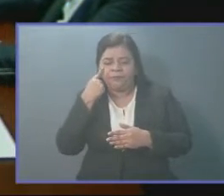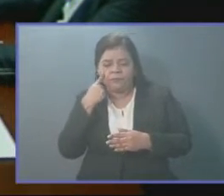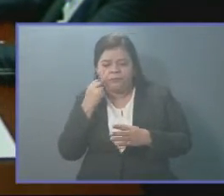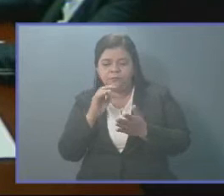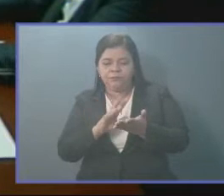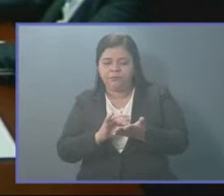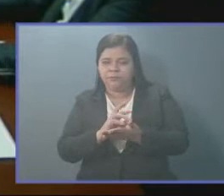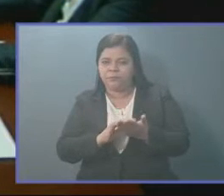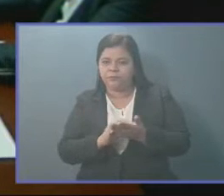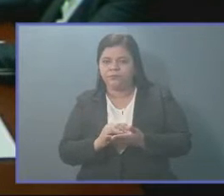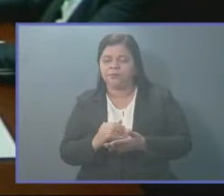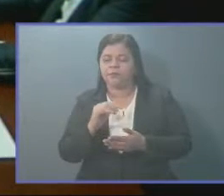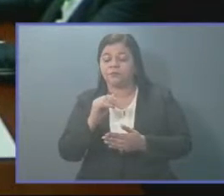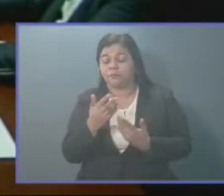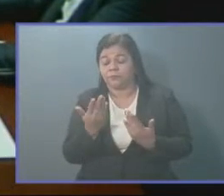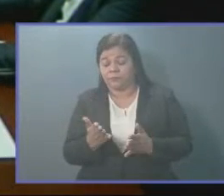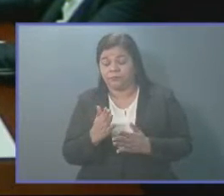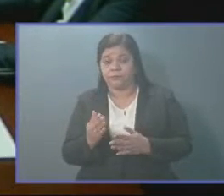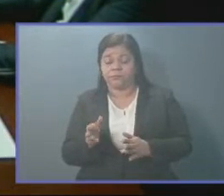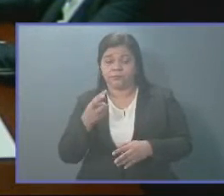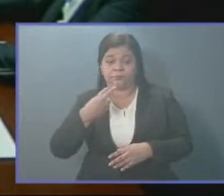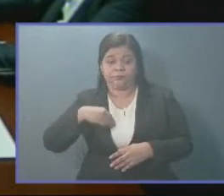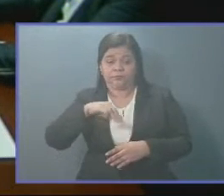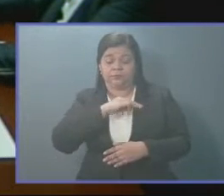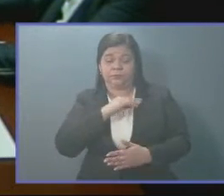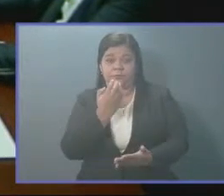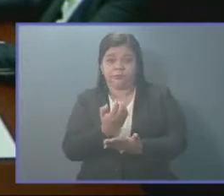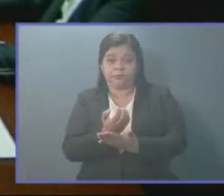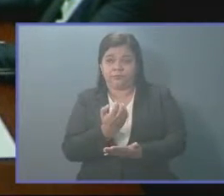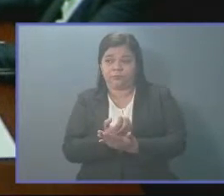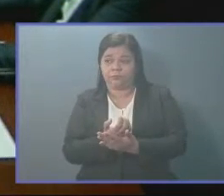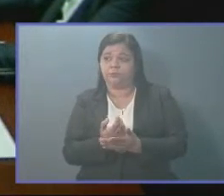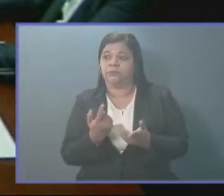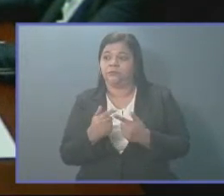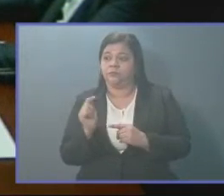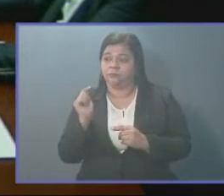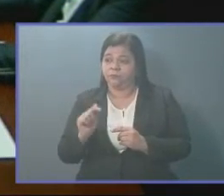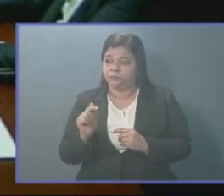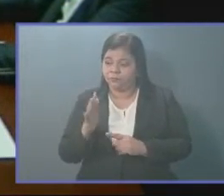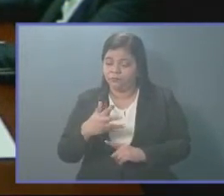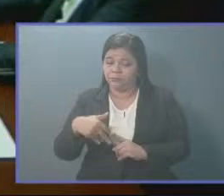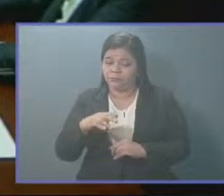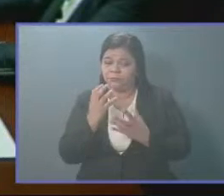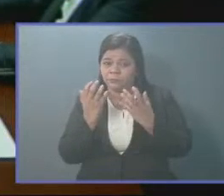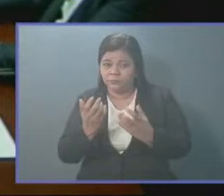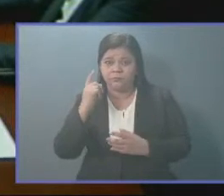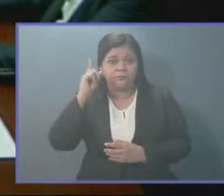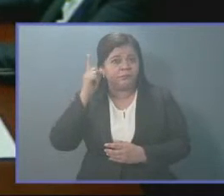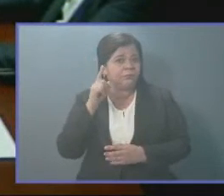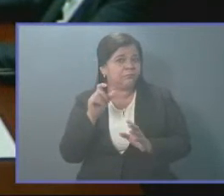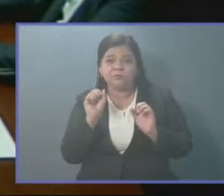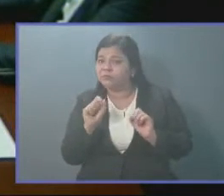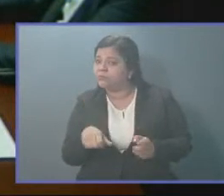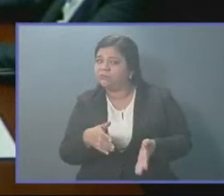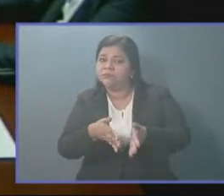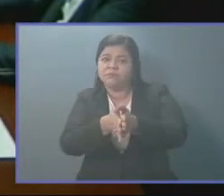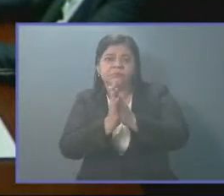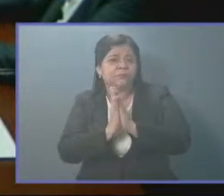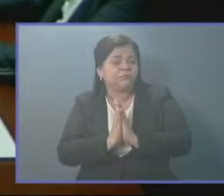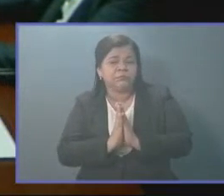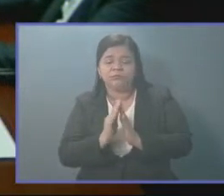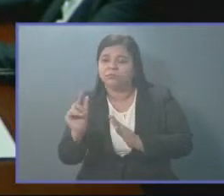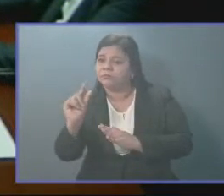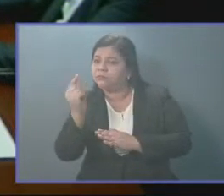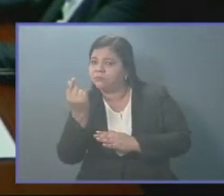del Ministerio de Educación, Ciencia y Tecnología. Que esa situación provoca que muchos docentes no puedan acceder a créditos de vivienda